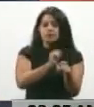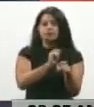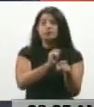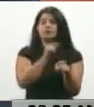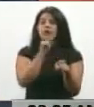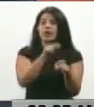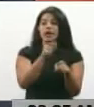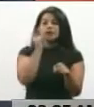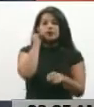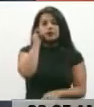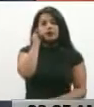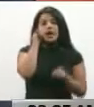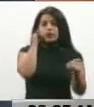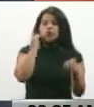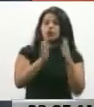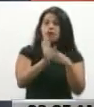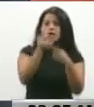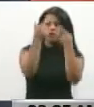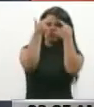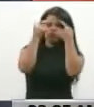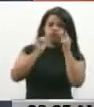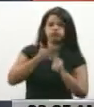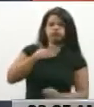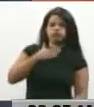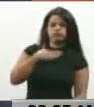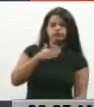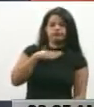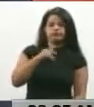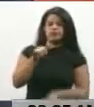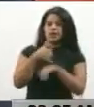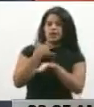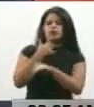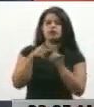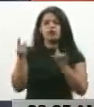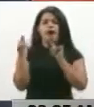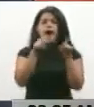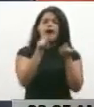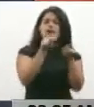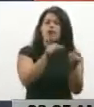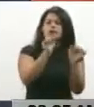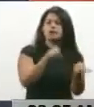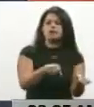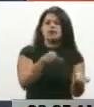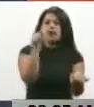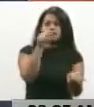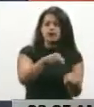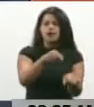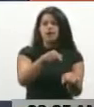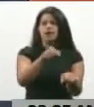el tabú existe también, ¿no? Y nos atrevimos a hacerlo en Jerez por eso, ¿no? Por ser cuna del